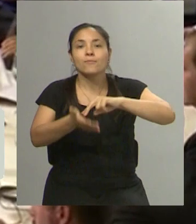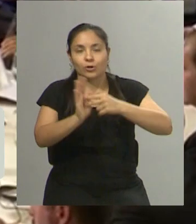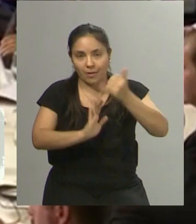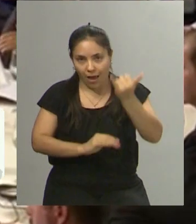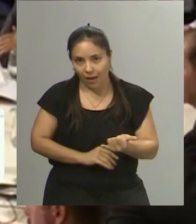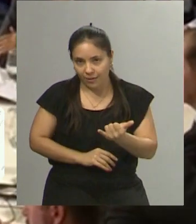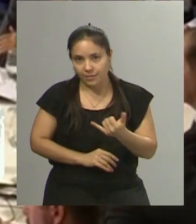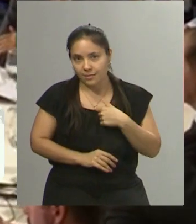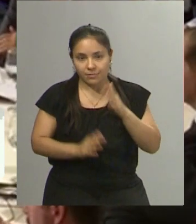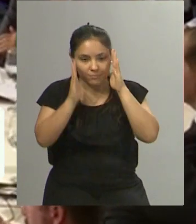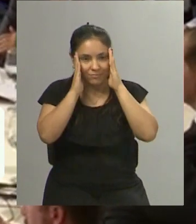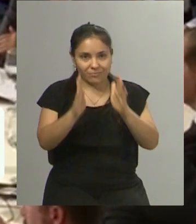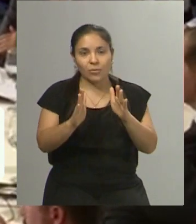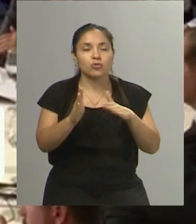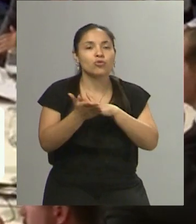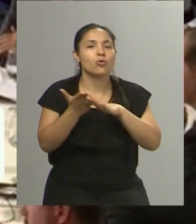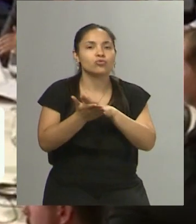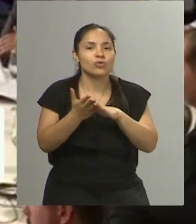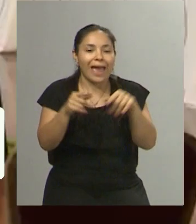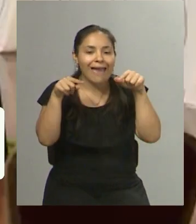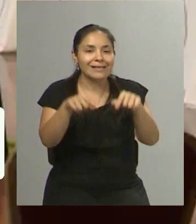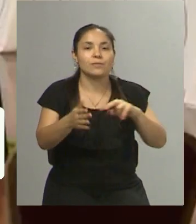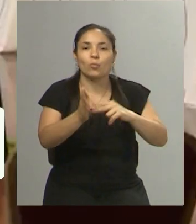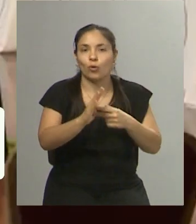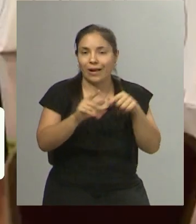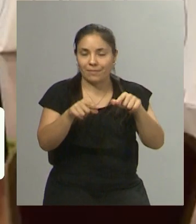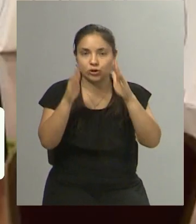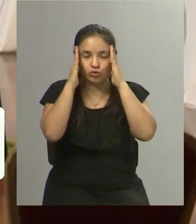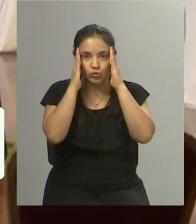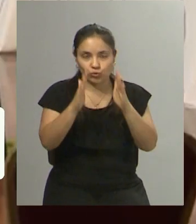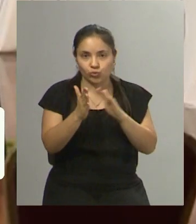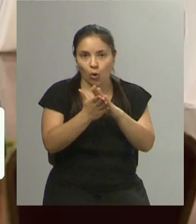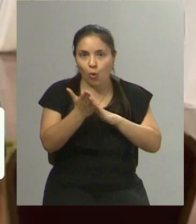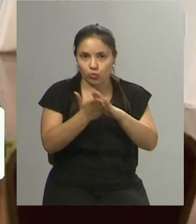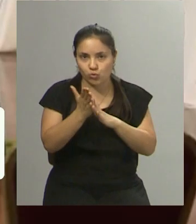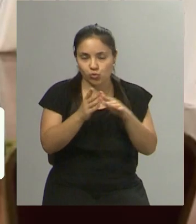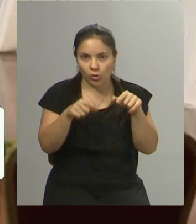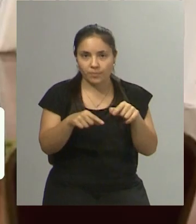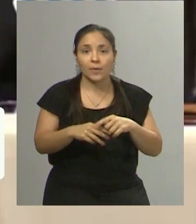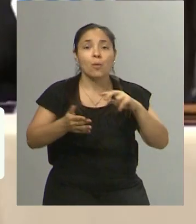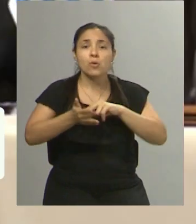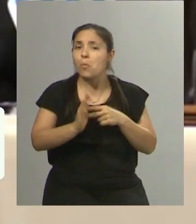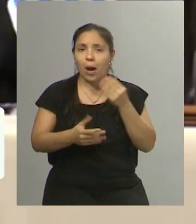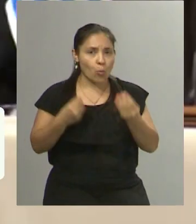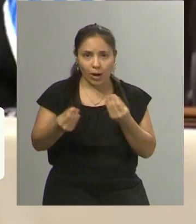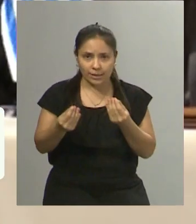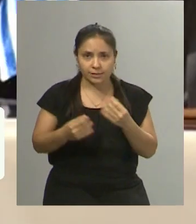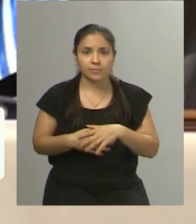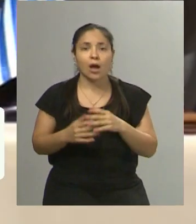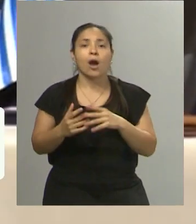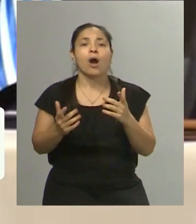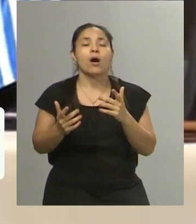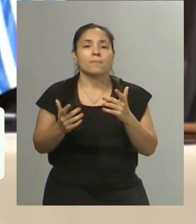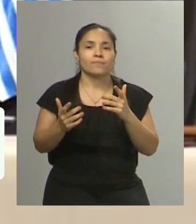y centrarnos en buscar la solución a ese problema. El problema es que tenemos una organización de